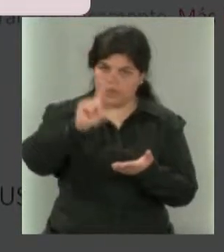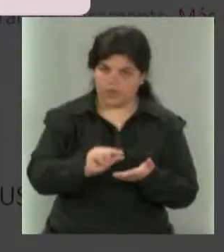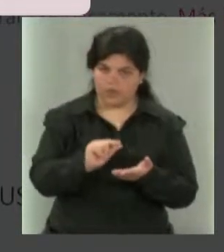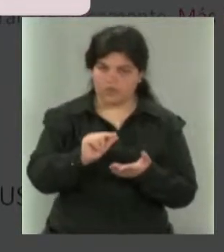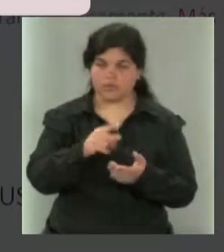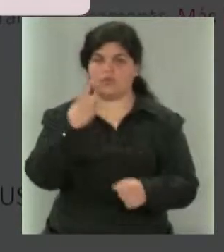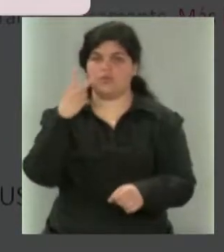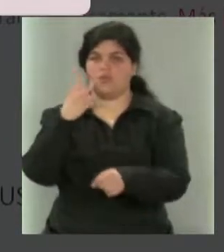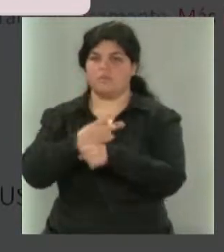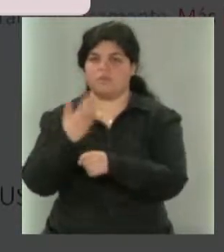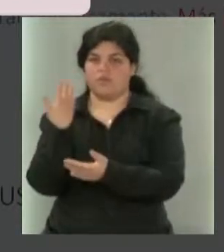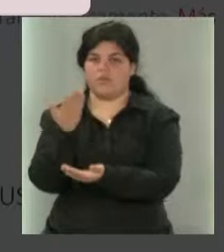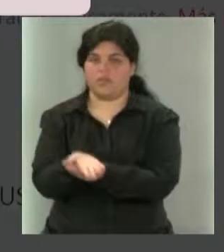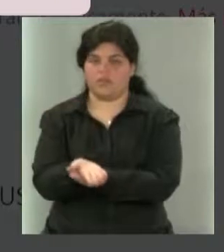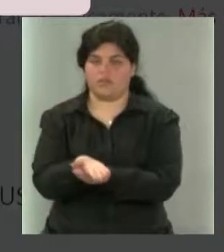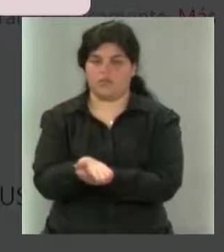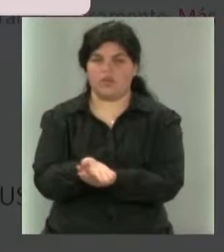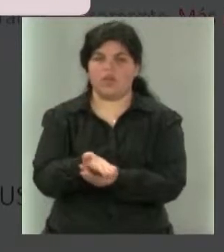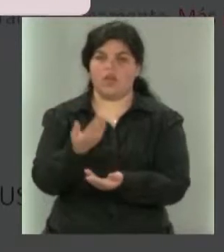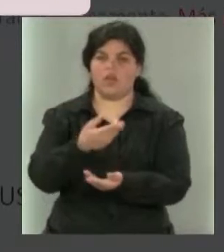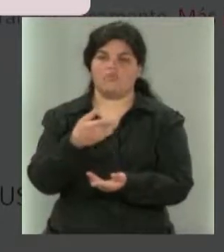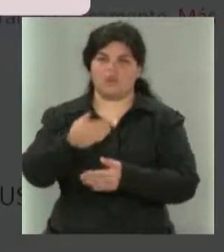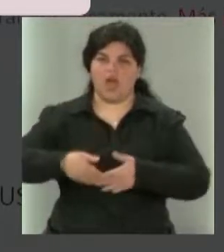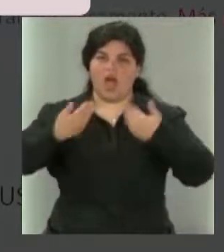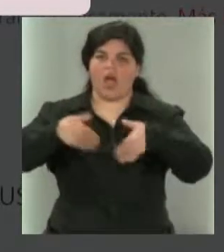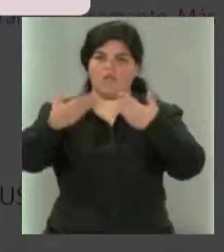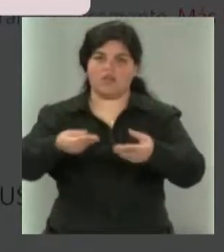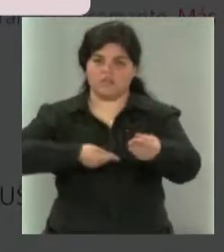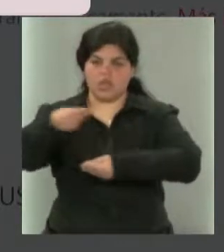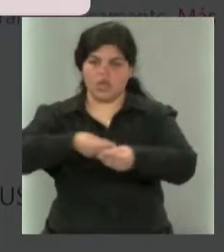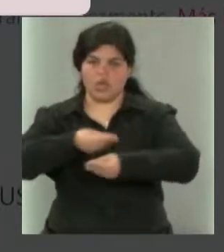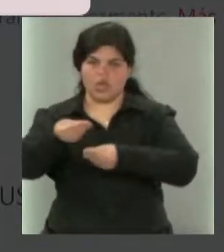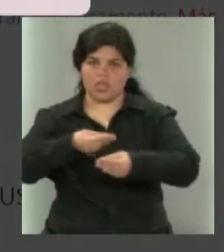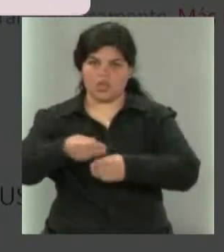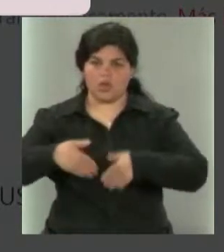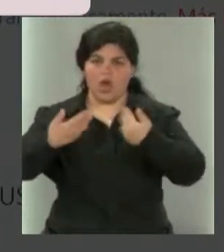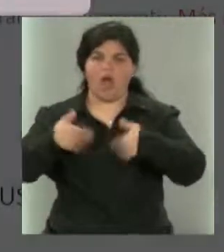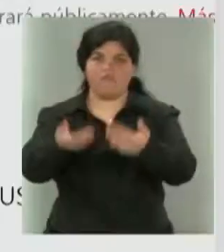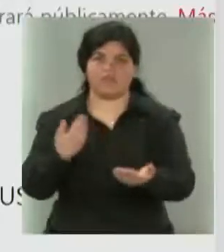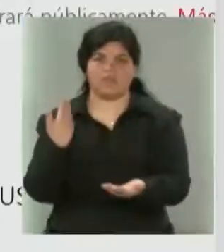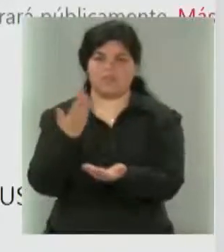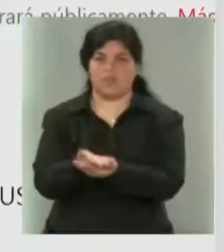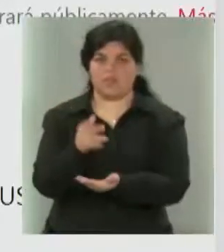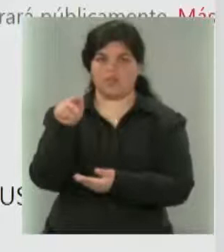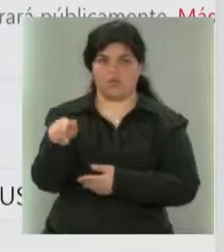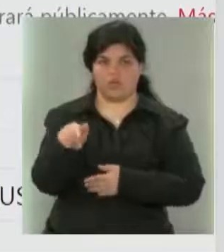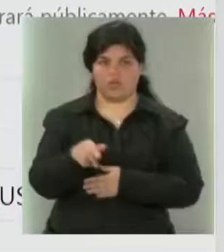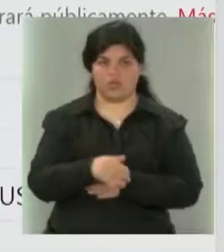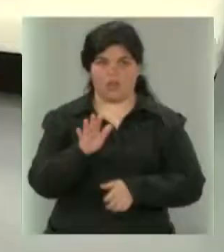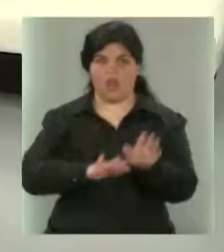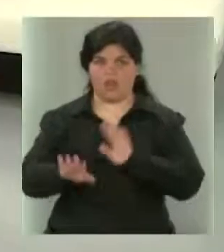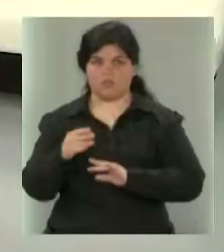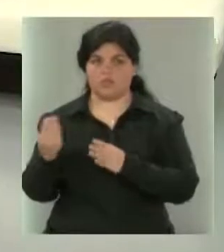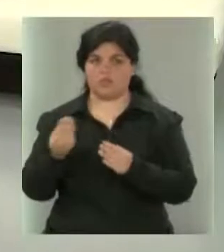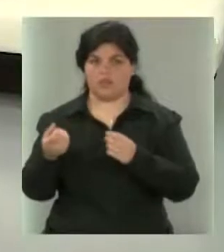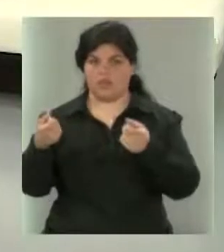pedido, mayor reintegro a exportaciones y avance en el sistema logístico. Son algunos de los pedidos que hace Rubén Panela, secretario de FECOVITA,